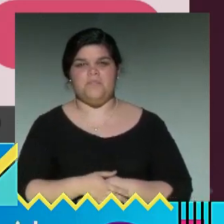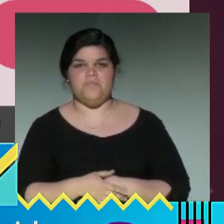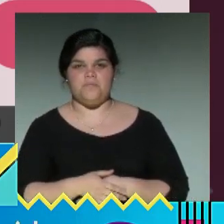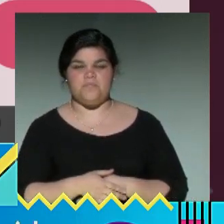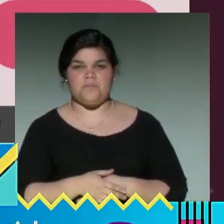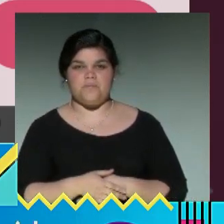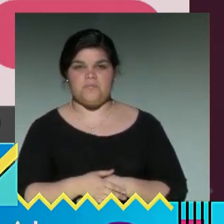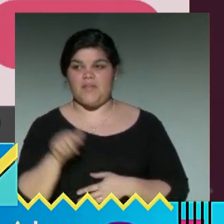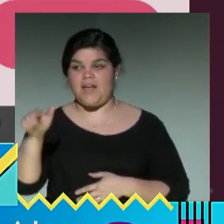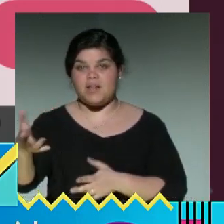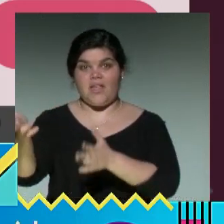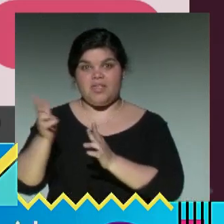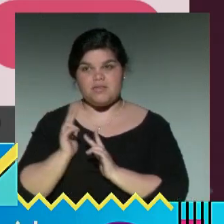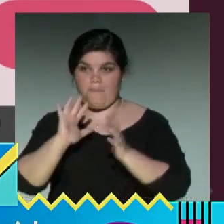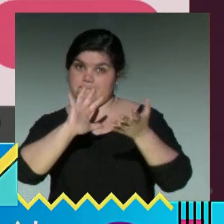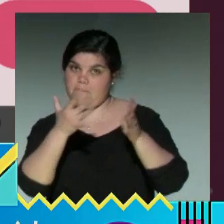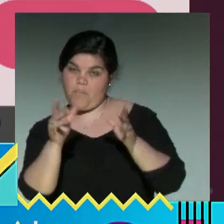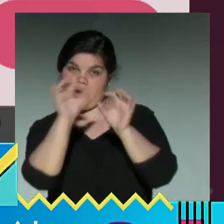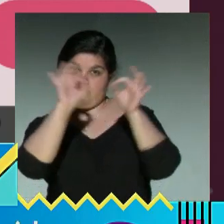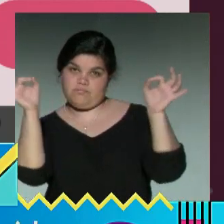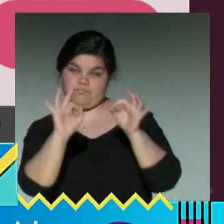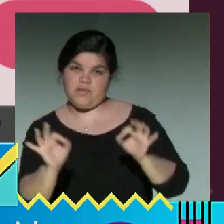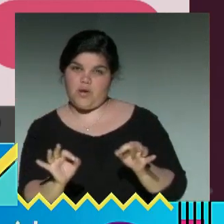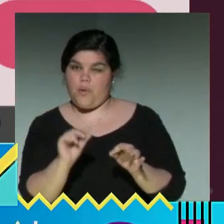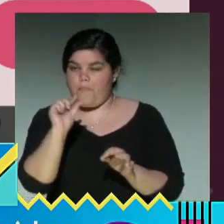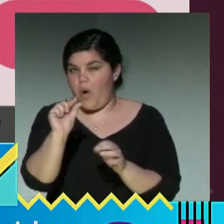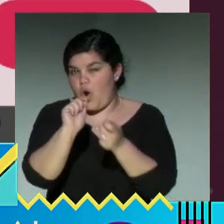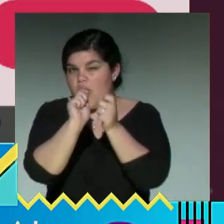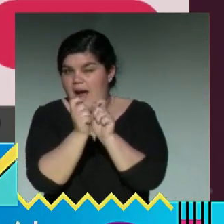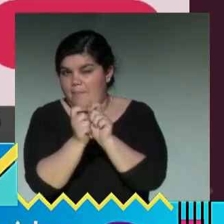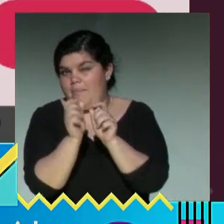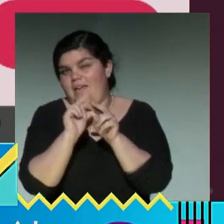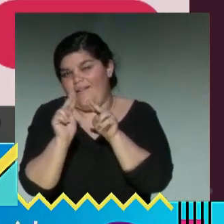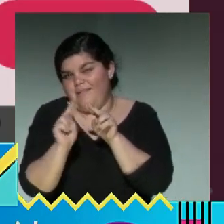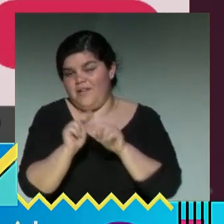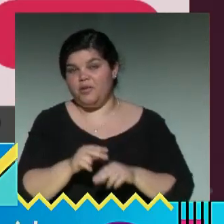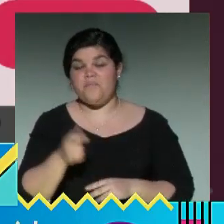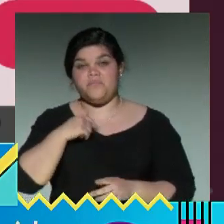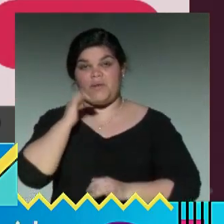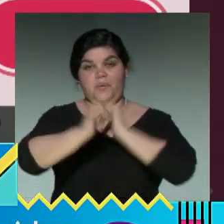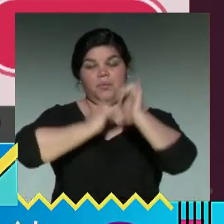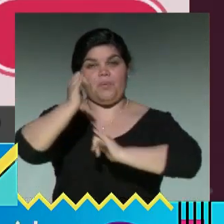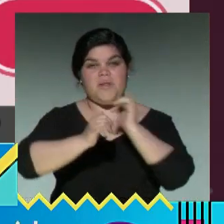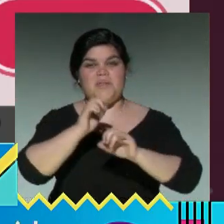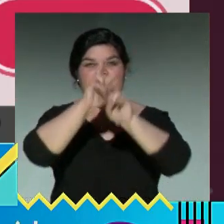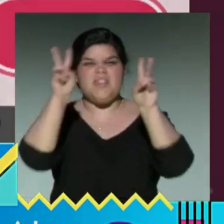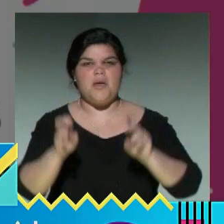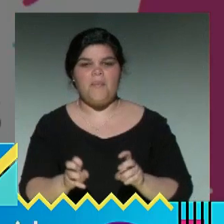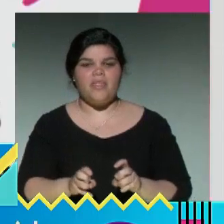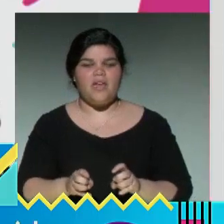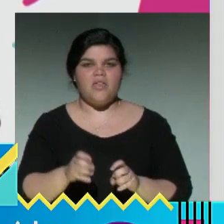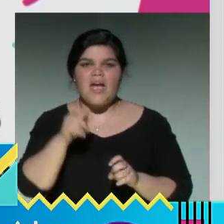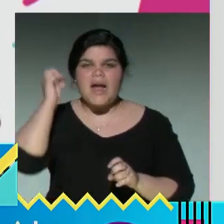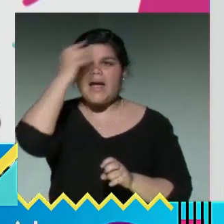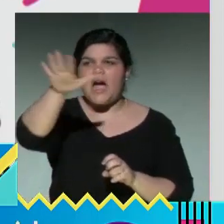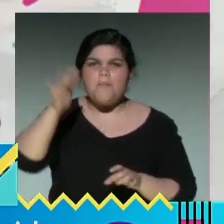dice Guillermo. Ahí queda más o menos escrito, te lo han modificado un poquito, pero tiene que ver justamente, yo lo repaso, con el tema de romper el estereotipo de lo